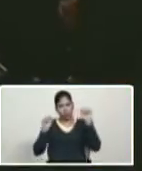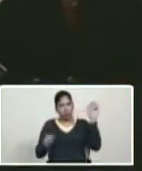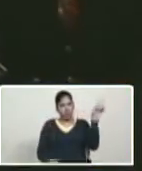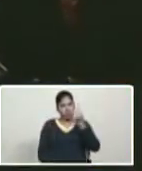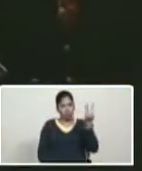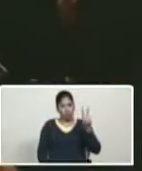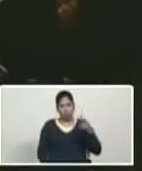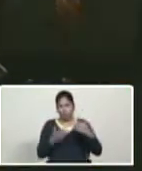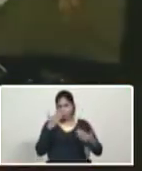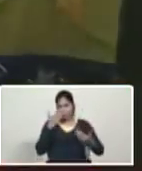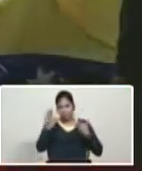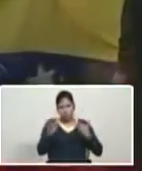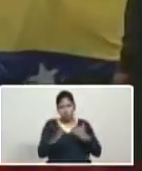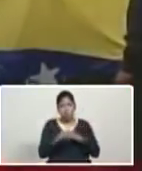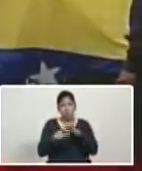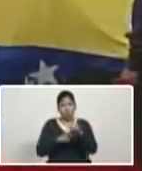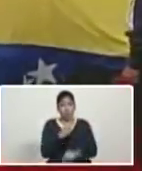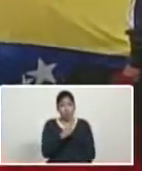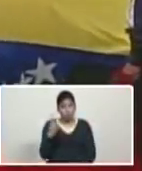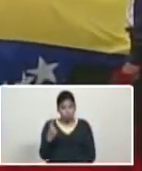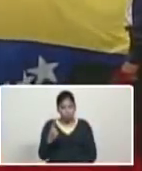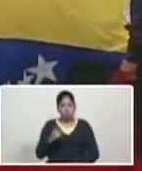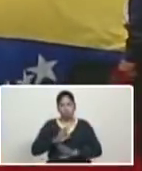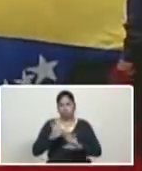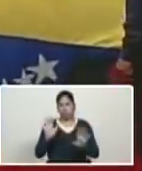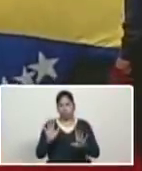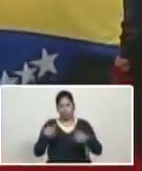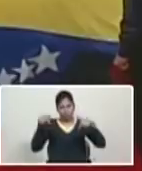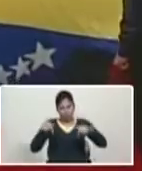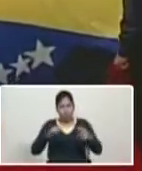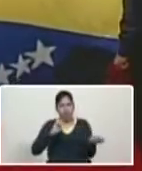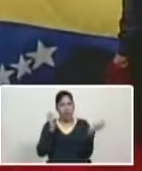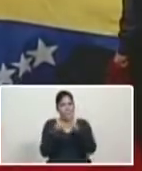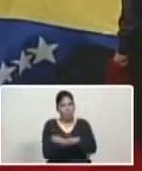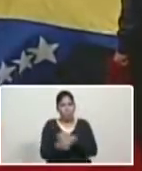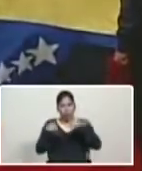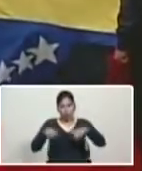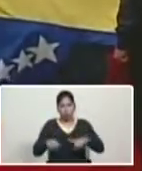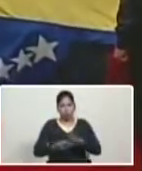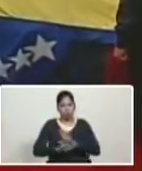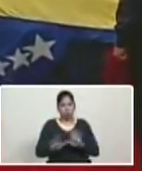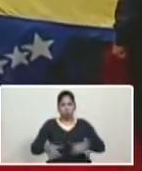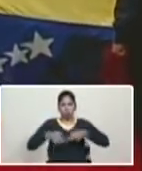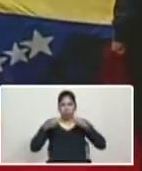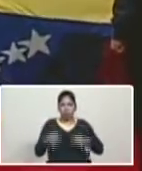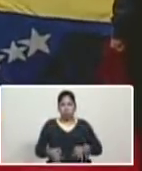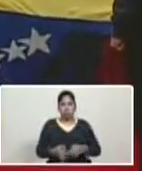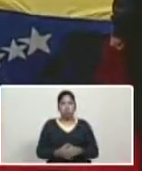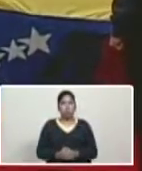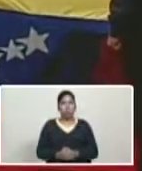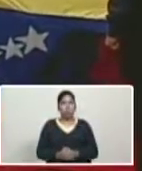para siempre. Siglo XXI, bienvenido, es nuestro siglo, dijo.